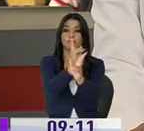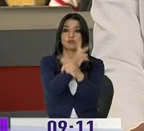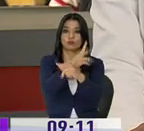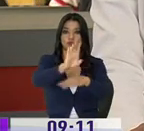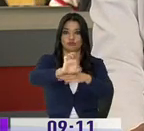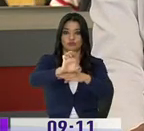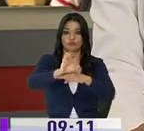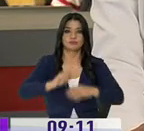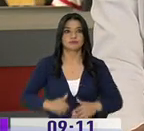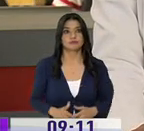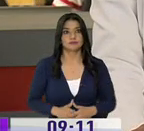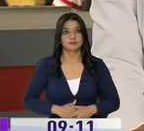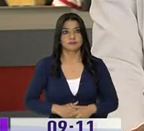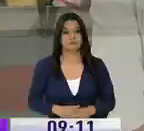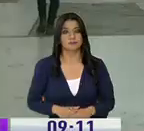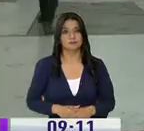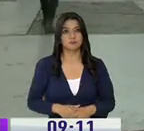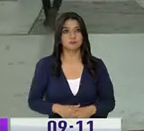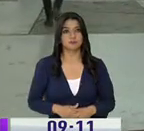en el país.